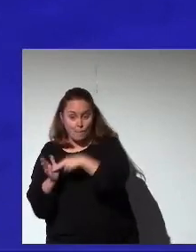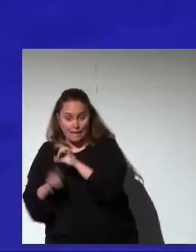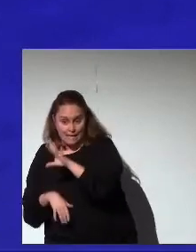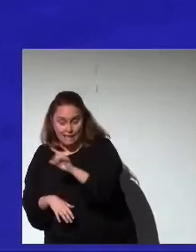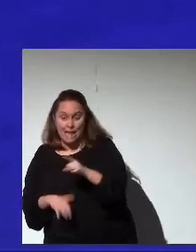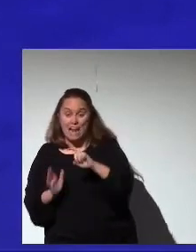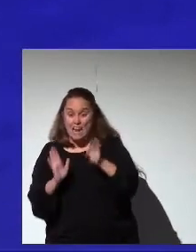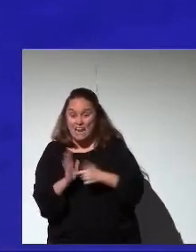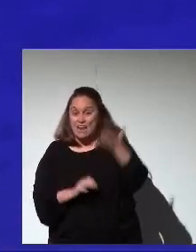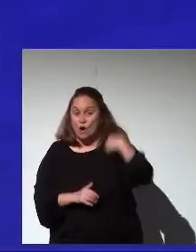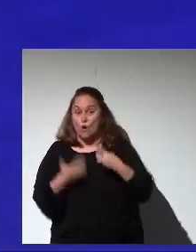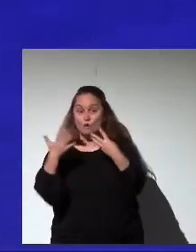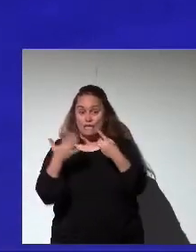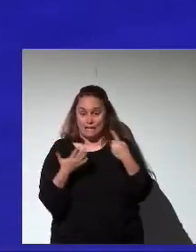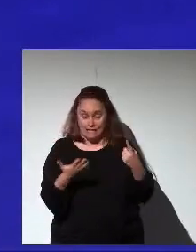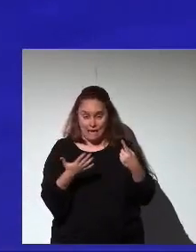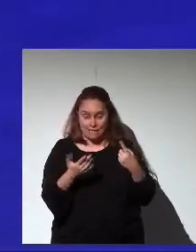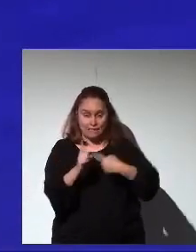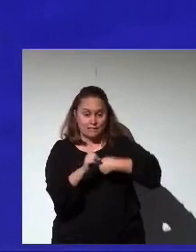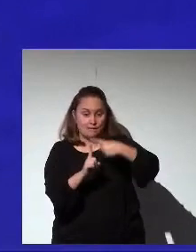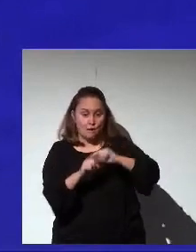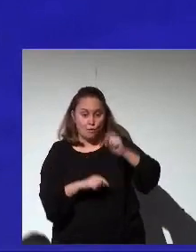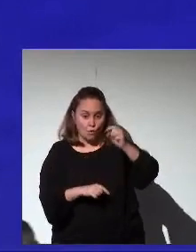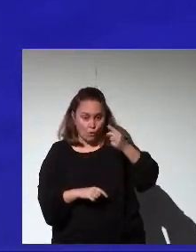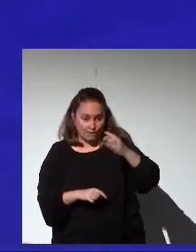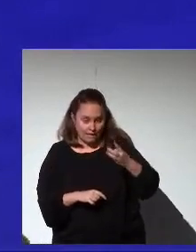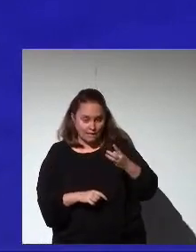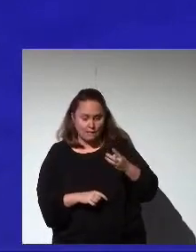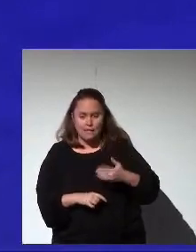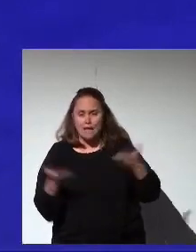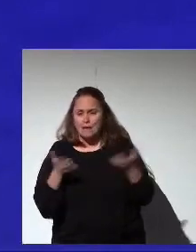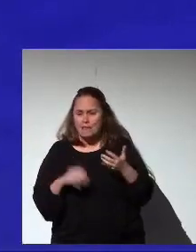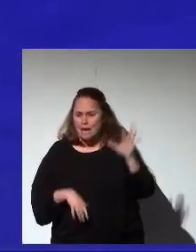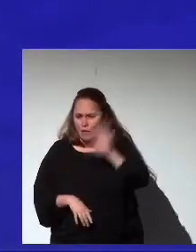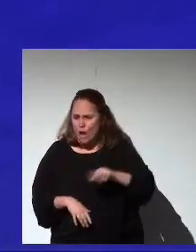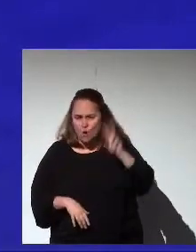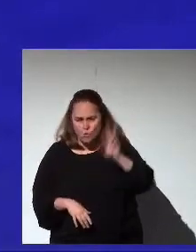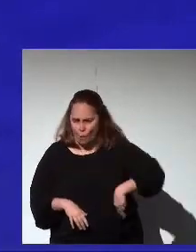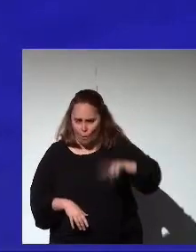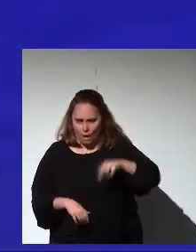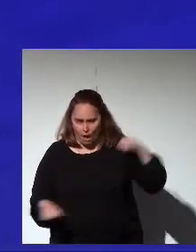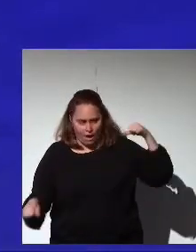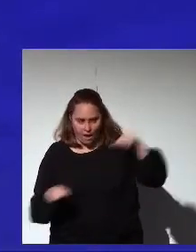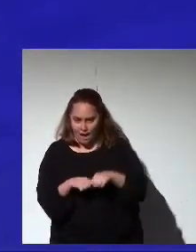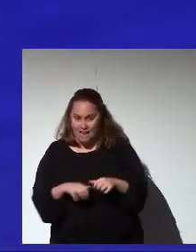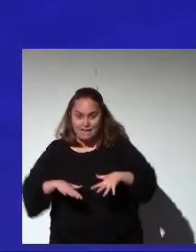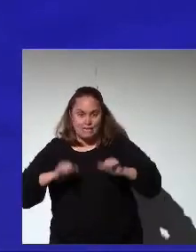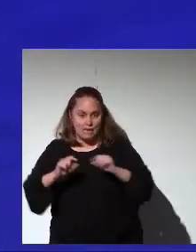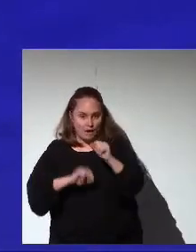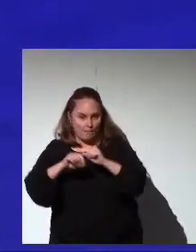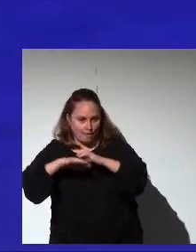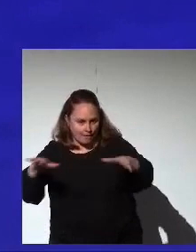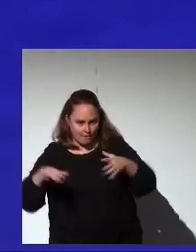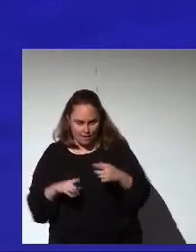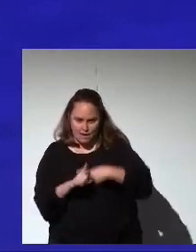del 86 se decretó nunca una emergencia a nivel nacional, no se hizo ni siquiera con la pandemia. Y, sin embargo, en todas las